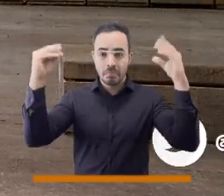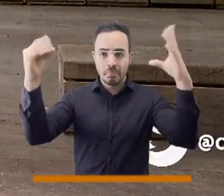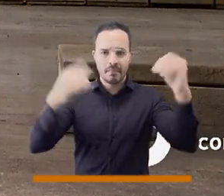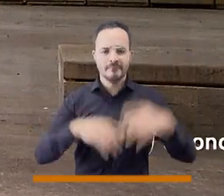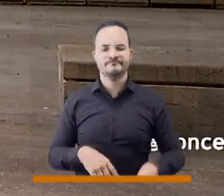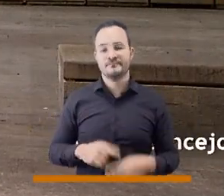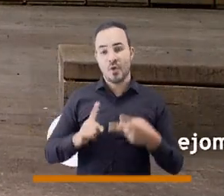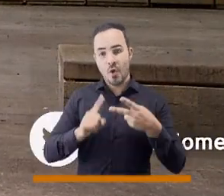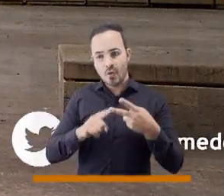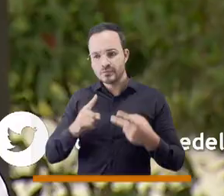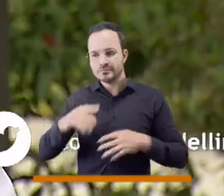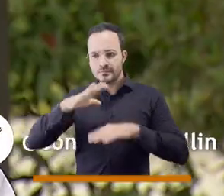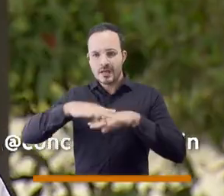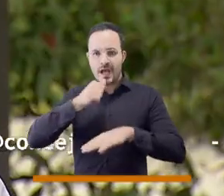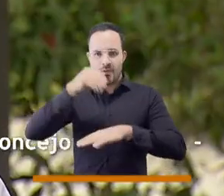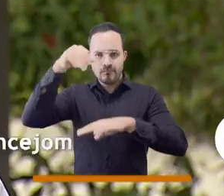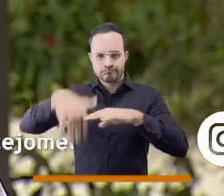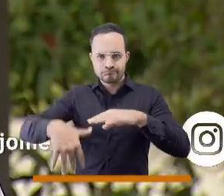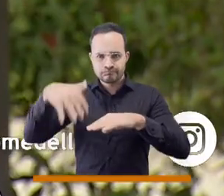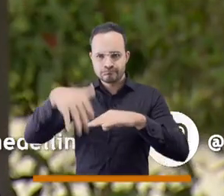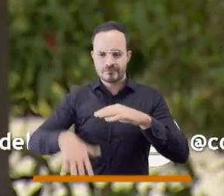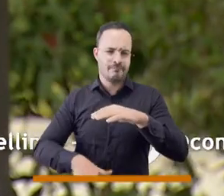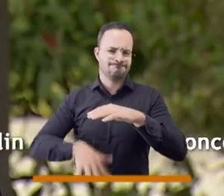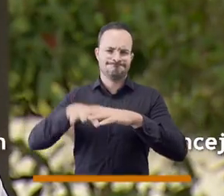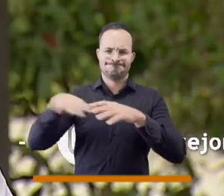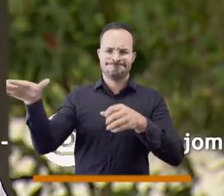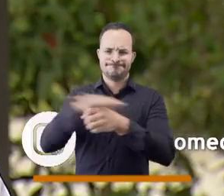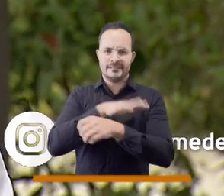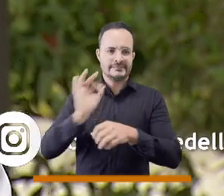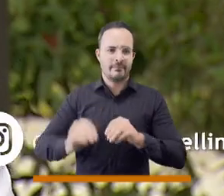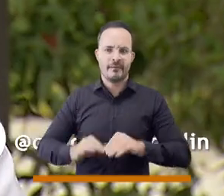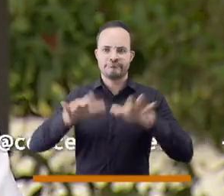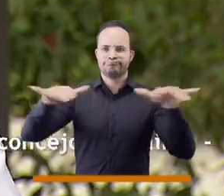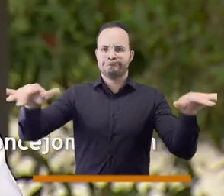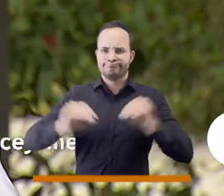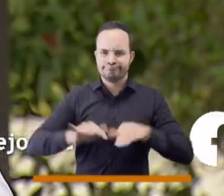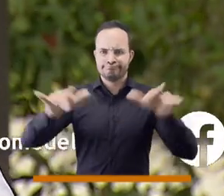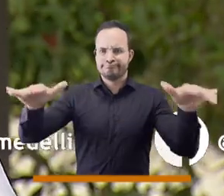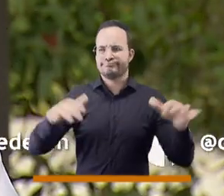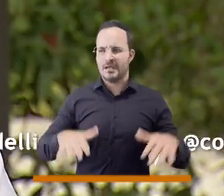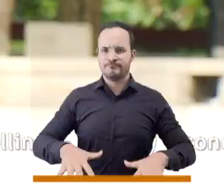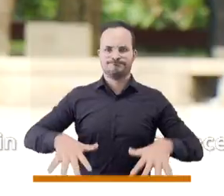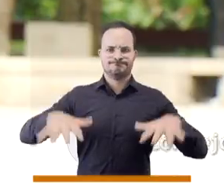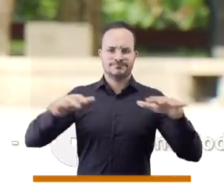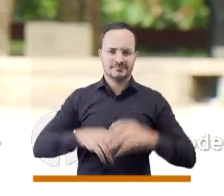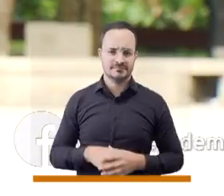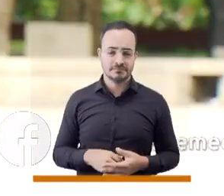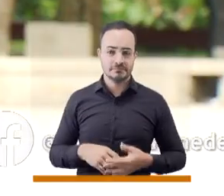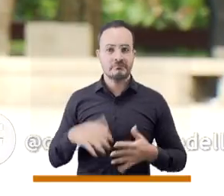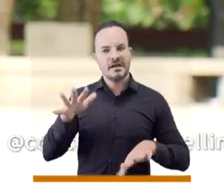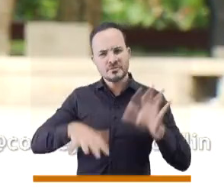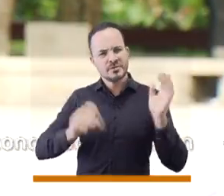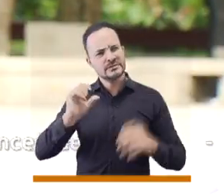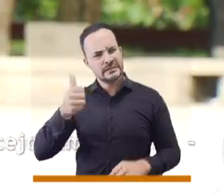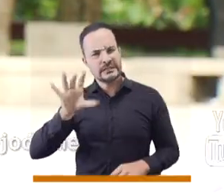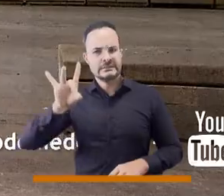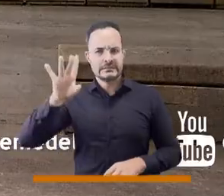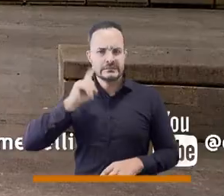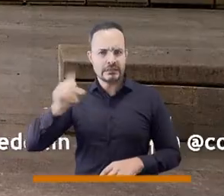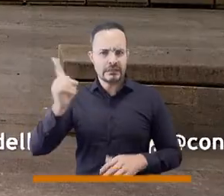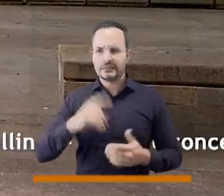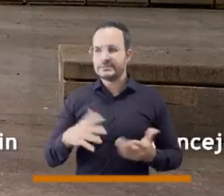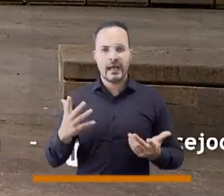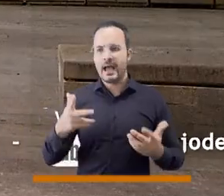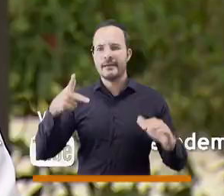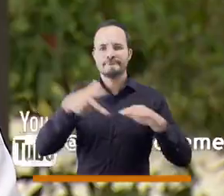titilando por mala calidad. Todos los sumideros de la ciudad, la mayoría están taponados, por eso la ciudad se está inundando. Hoy están haciendo